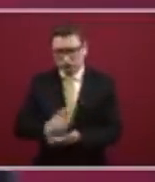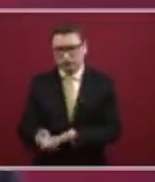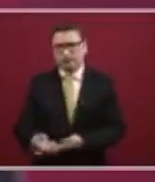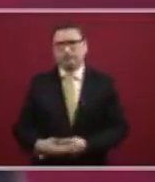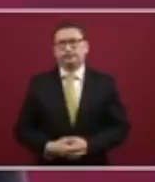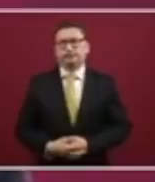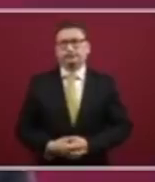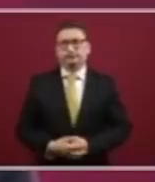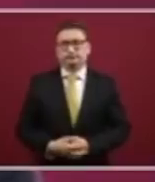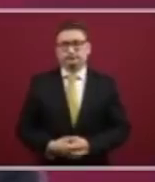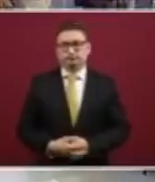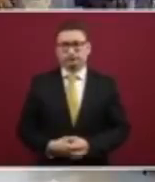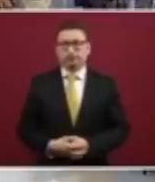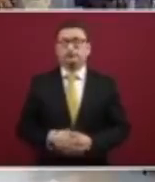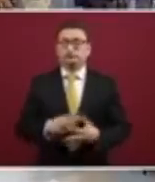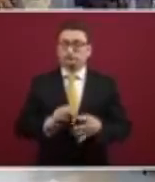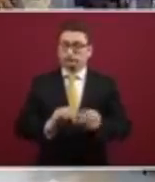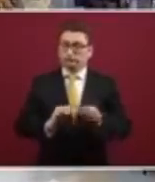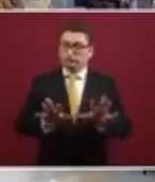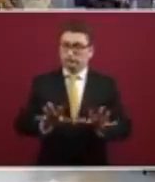Vamos a ver, gente. Aclarando